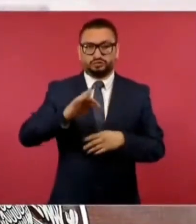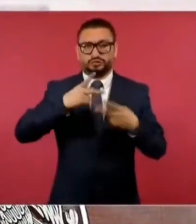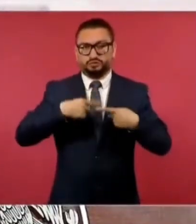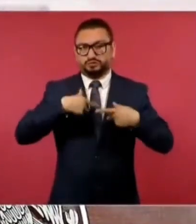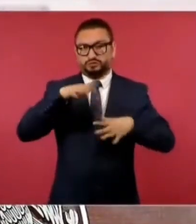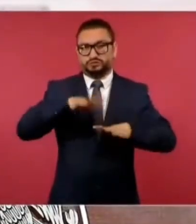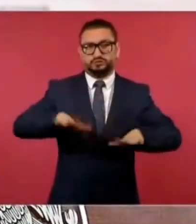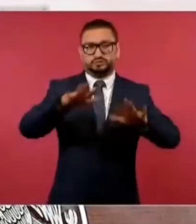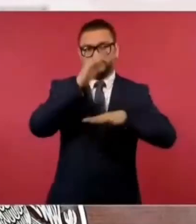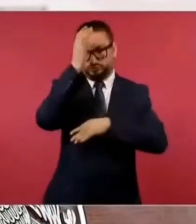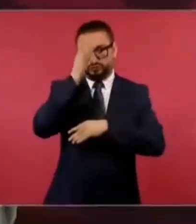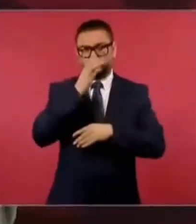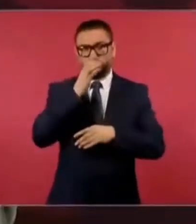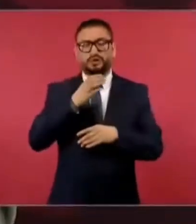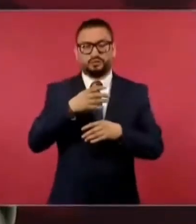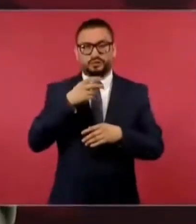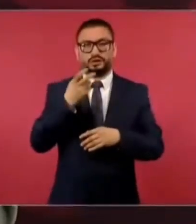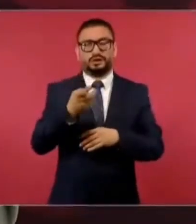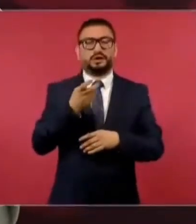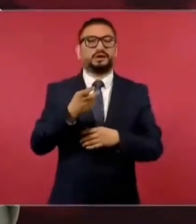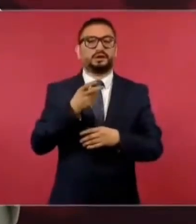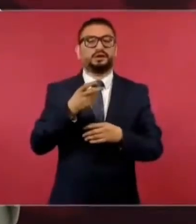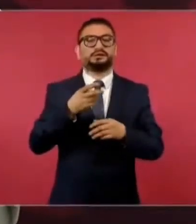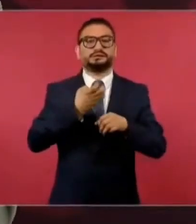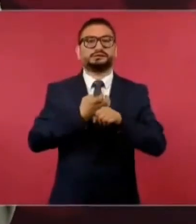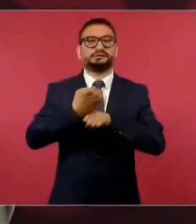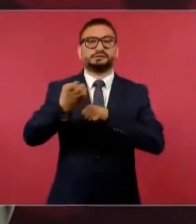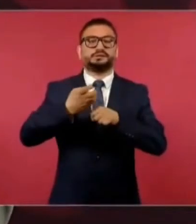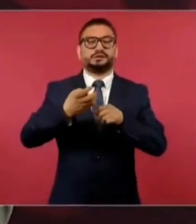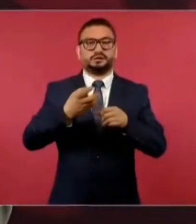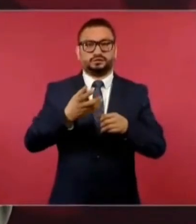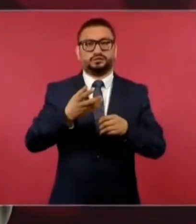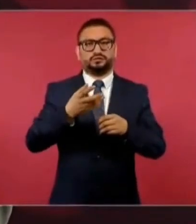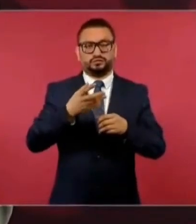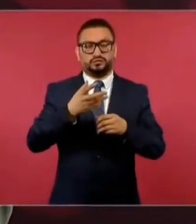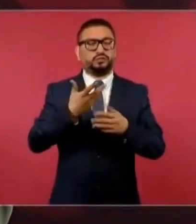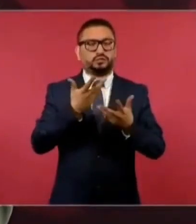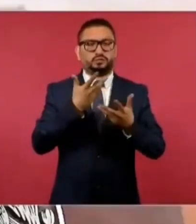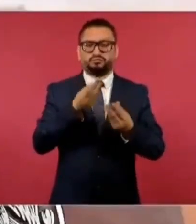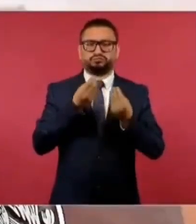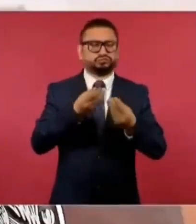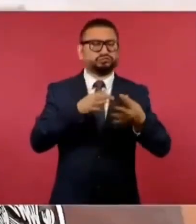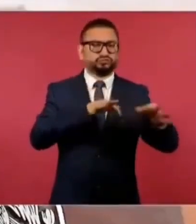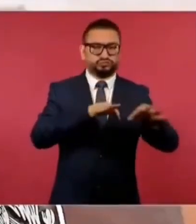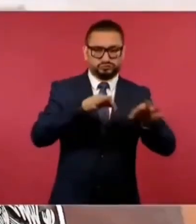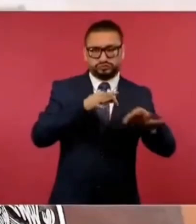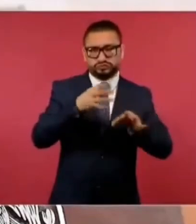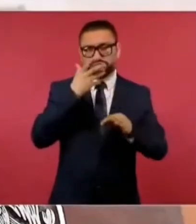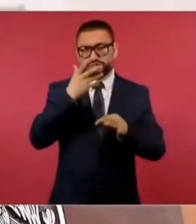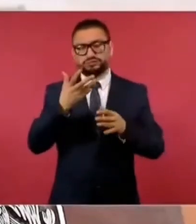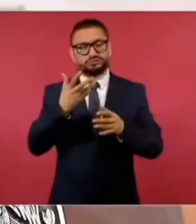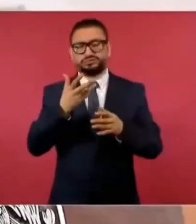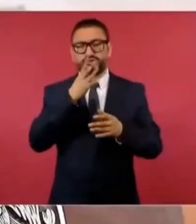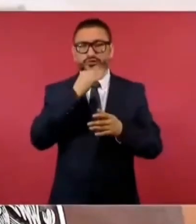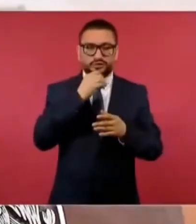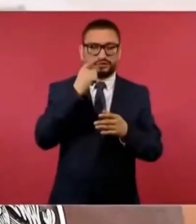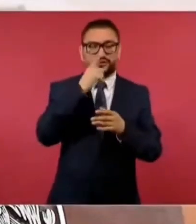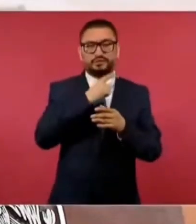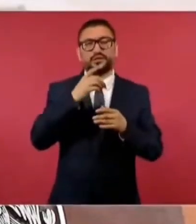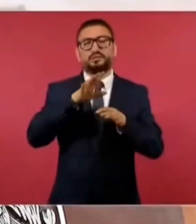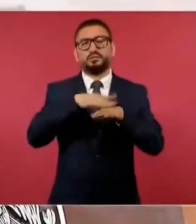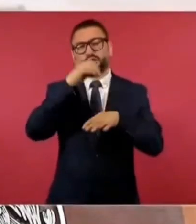estado. Coahuila es uno de los estados con más formalidad en el empleo por diferentes razones históricas, la